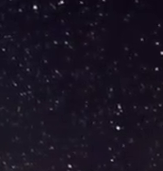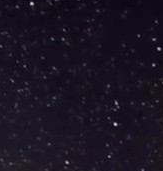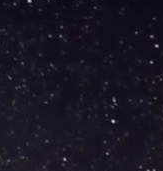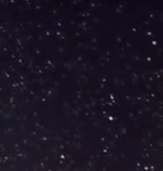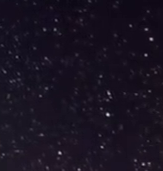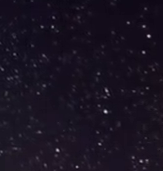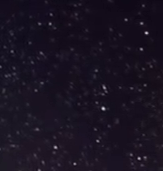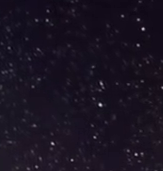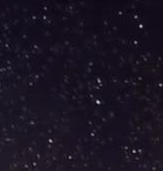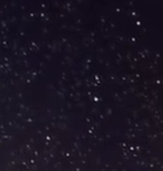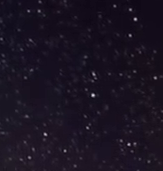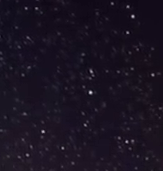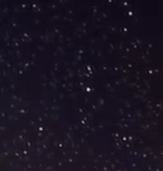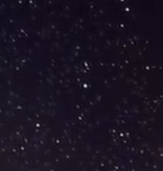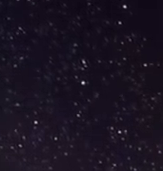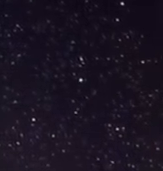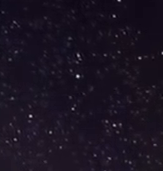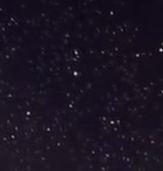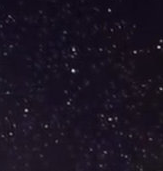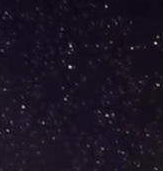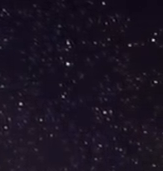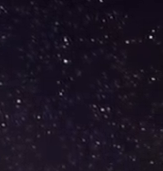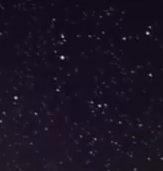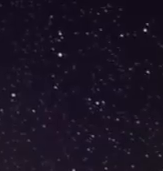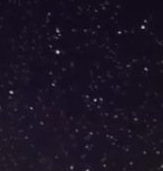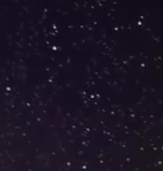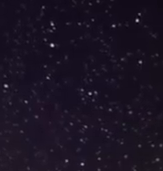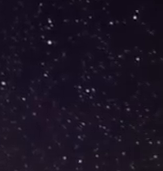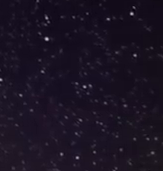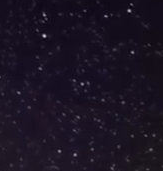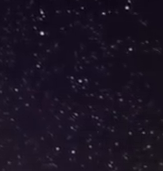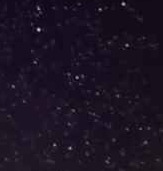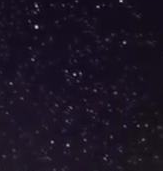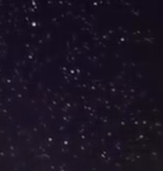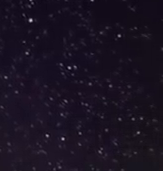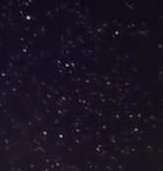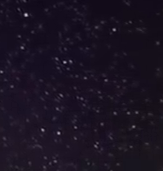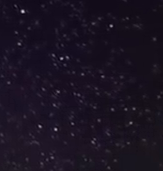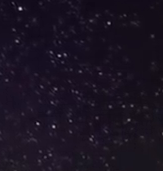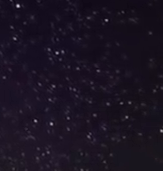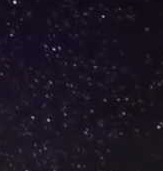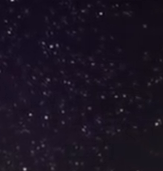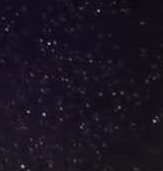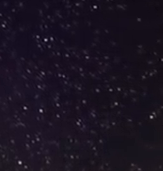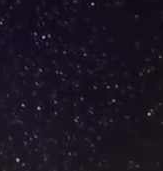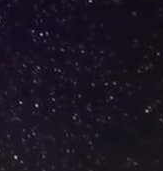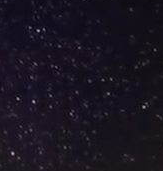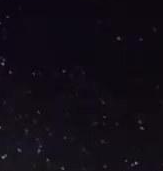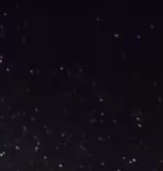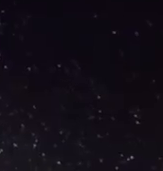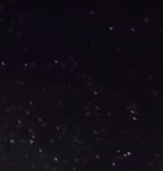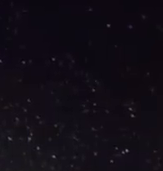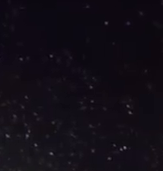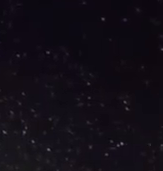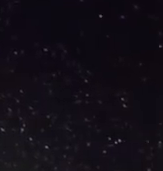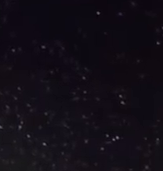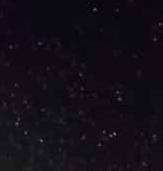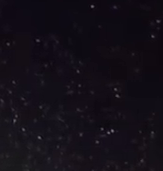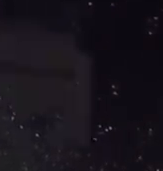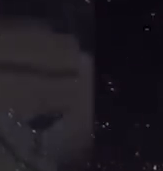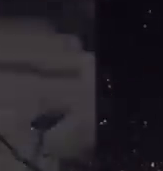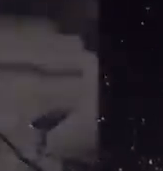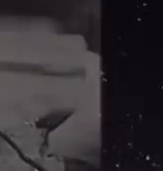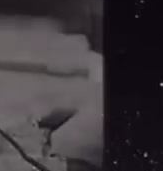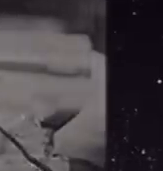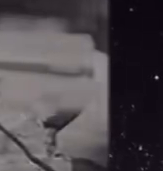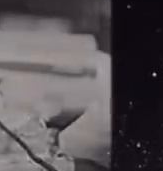Saludos amigos míos, sean bienvenidos una vez más a esta que es su gran Humana MX. El videoprograma de hoy va a ser un videoprograma cortito, pero